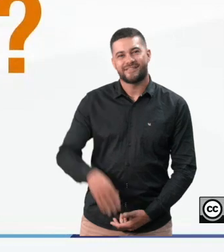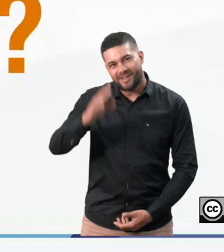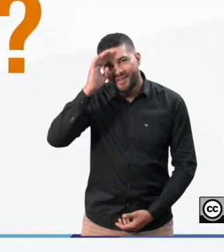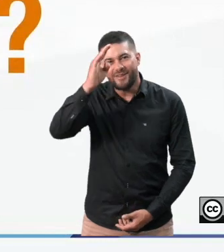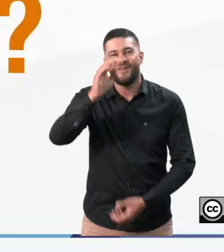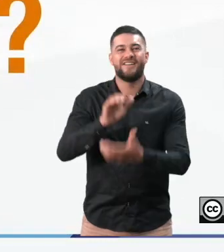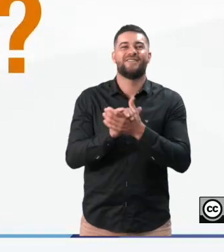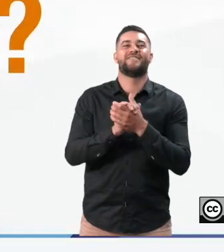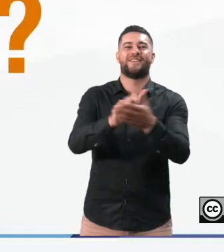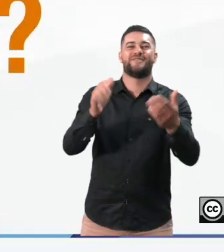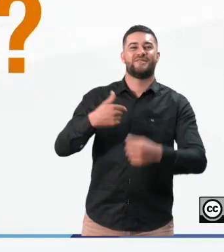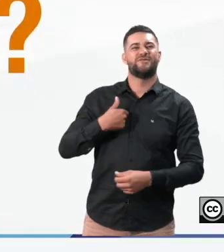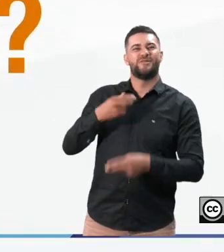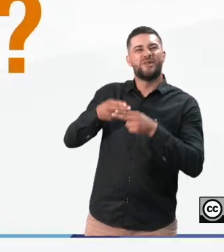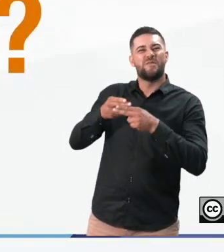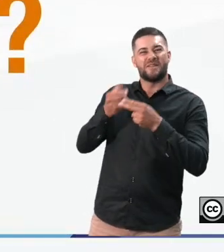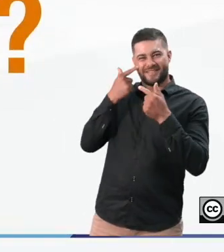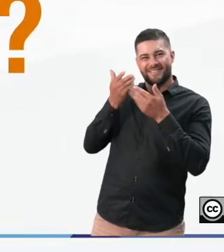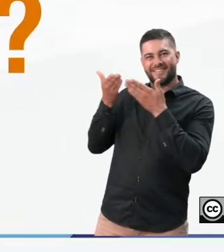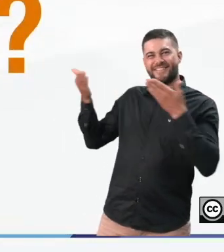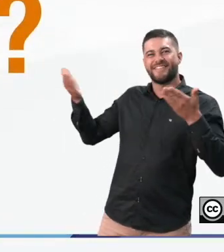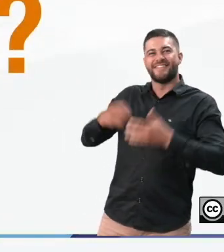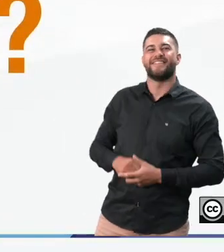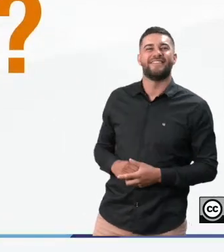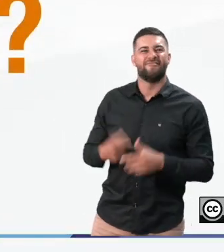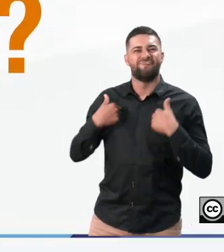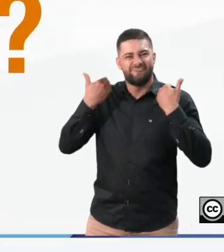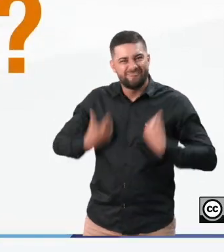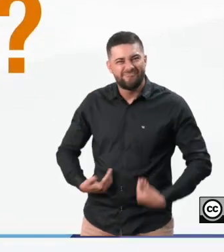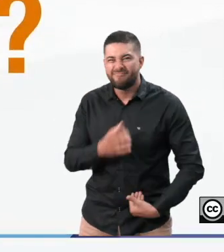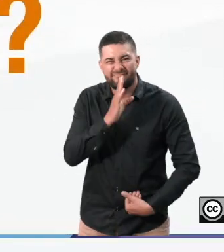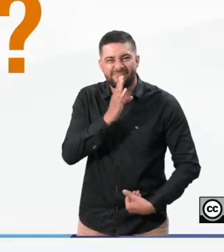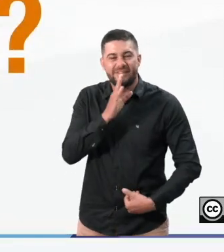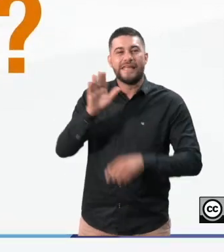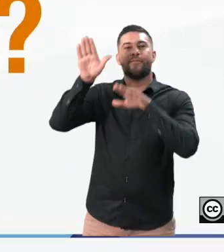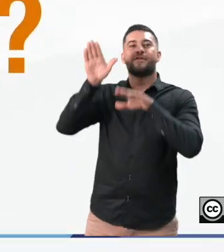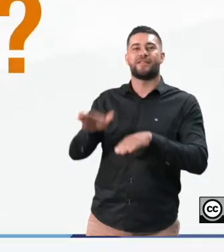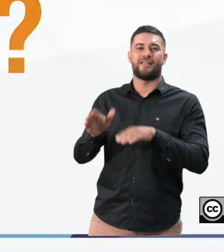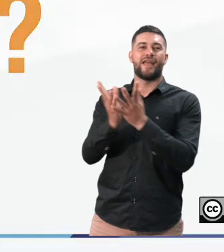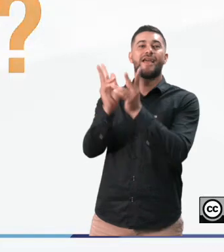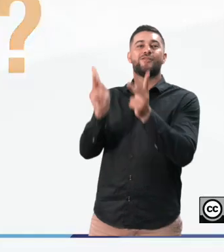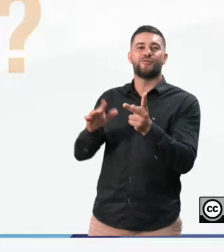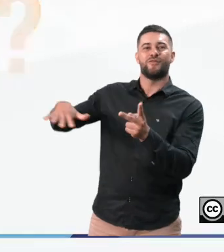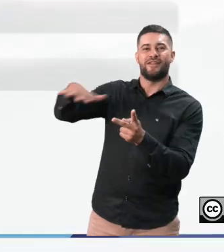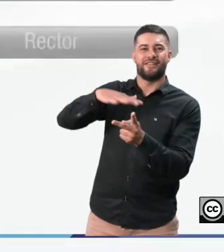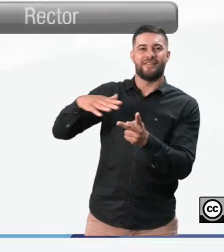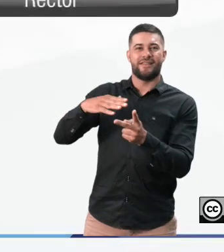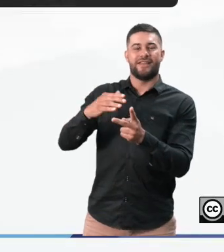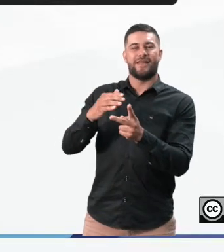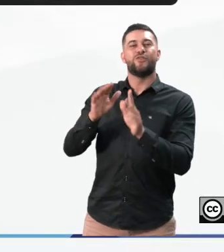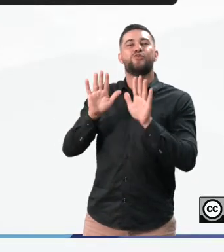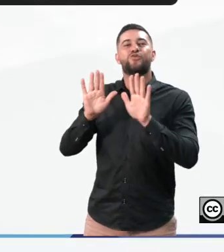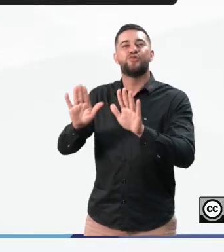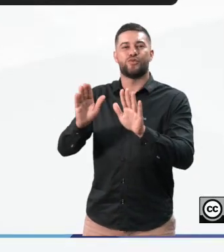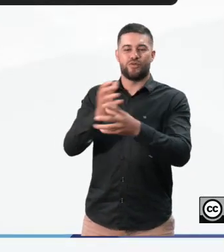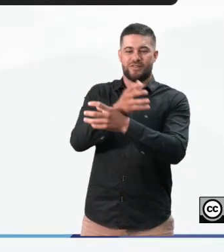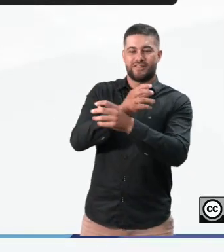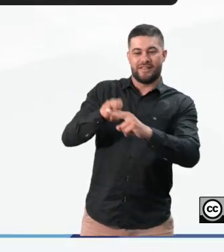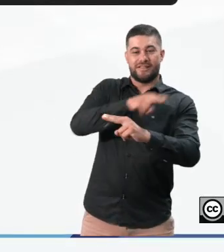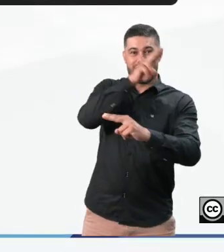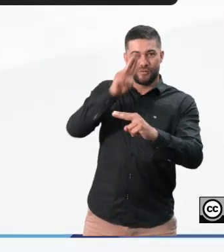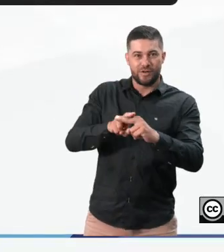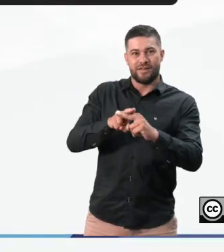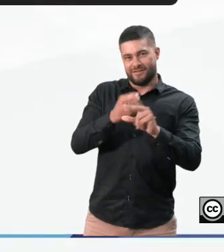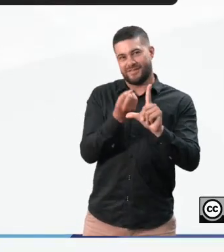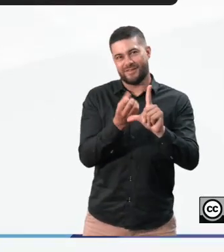nuestros deberes y derechos como estudiantes de la Universidad del Quindío. Vamos a conocer algunos. Lo primero a tener